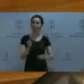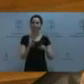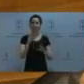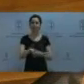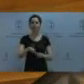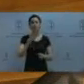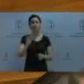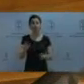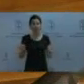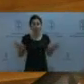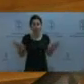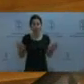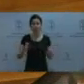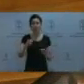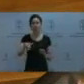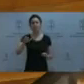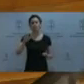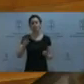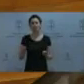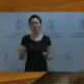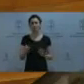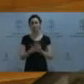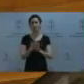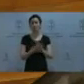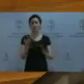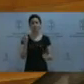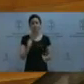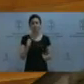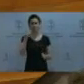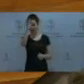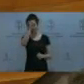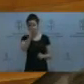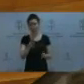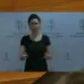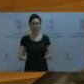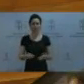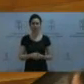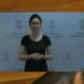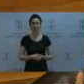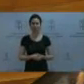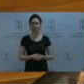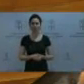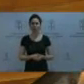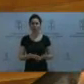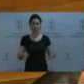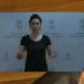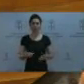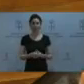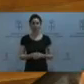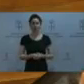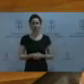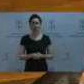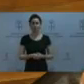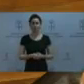hacía esos mismos planteamientos más maximalistas. Bien, en todo caso, lo que vamos a ver ahora